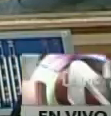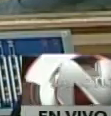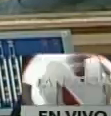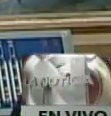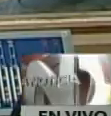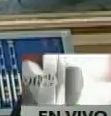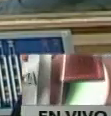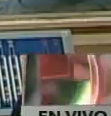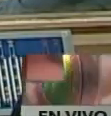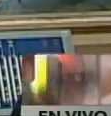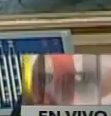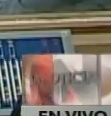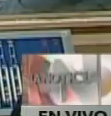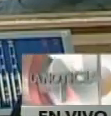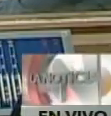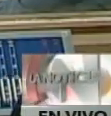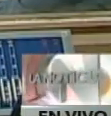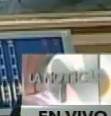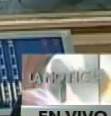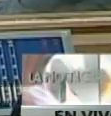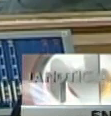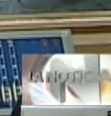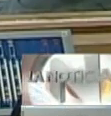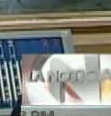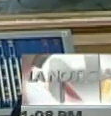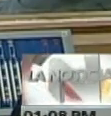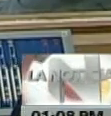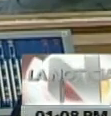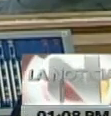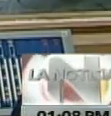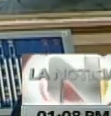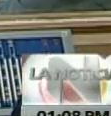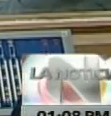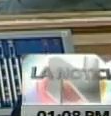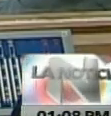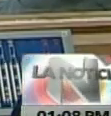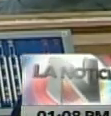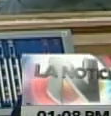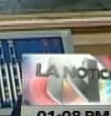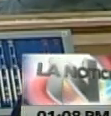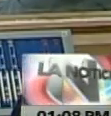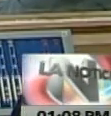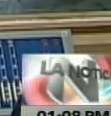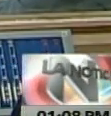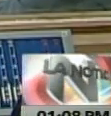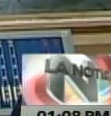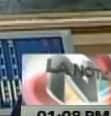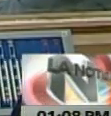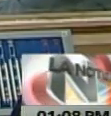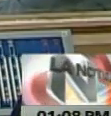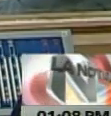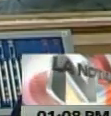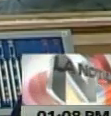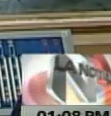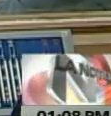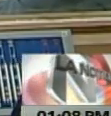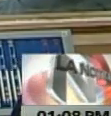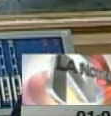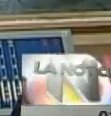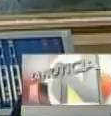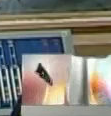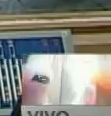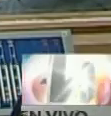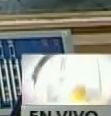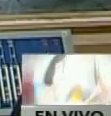Ismael Rivera, Maelo, a la marihuana, ¿no? Porque como parece que él de vez en cuando pasaba por esos